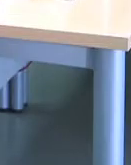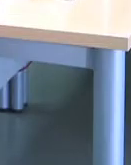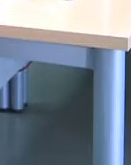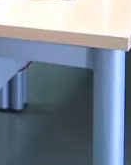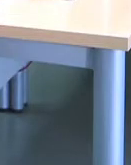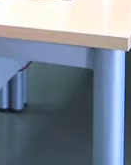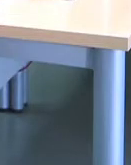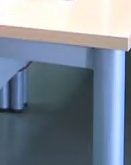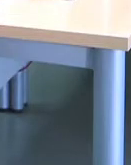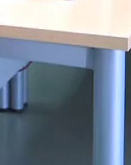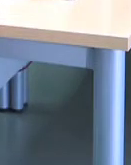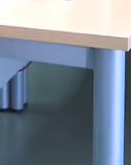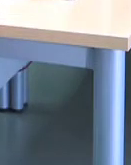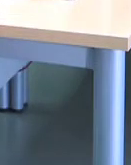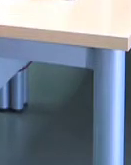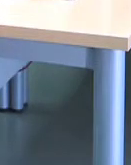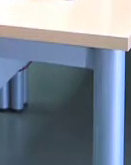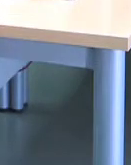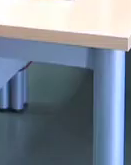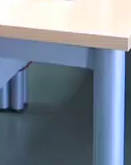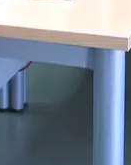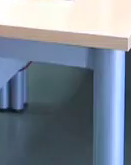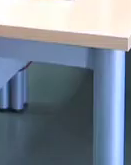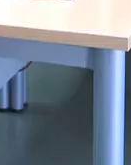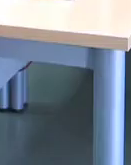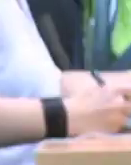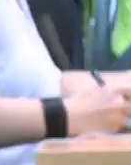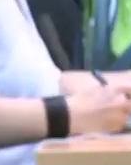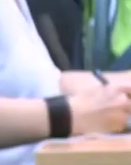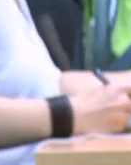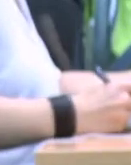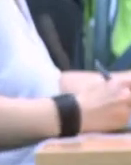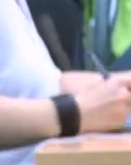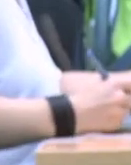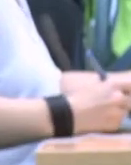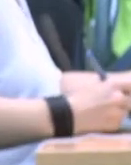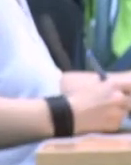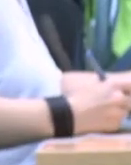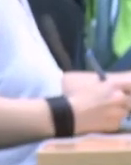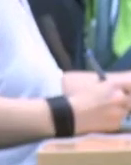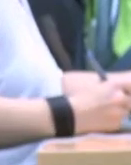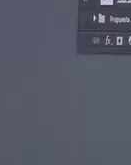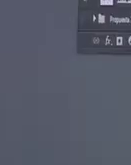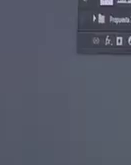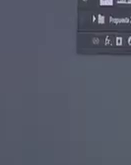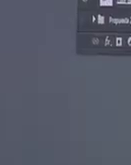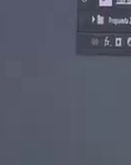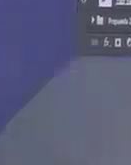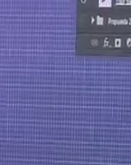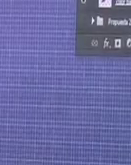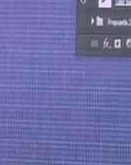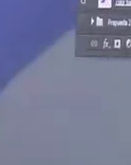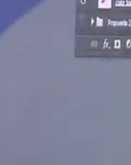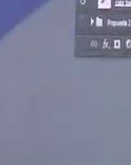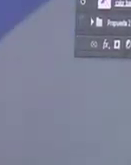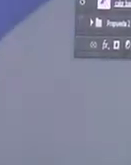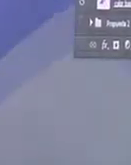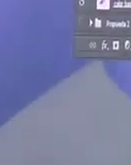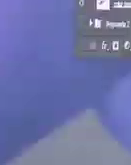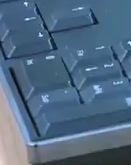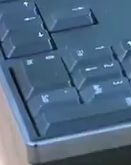que el país está bueno como que crezca hacia eso, hacia convertirnos en un país con una industria creativa